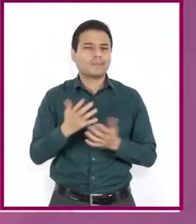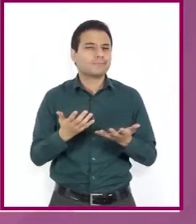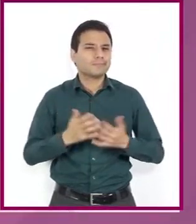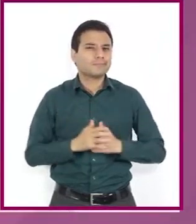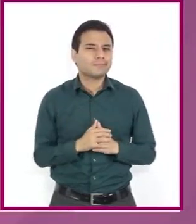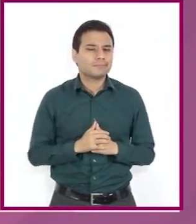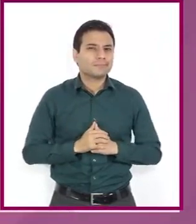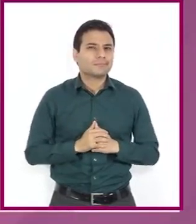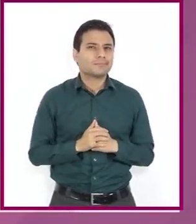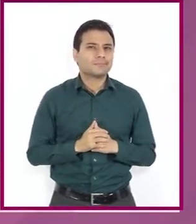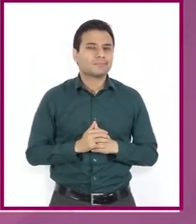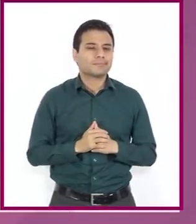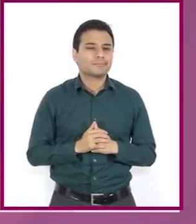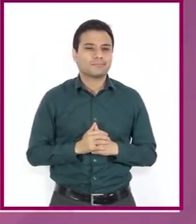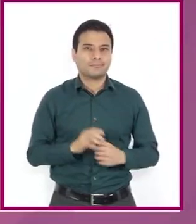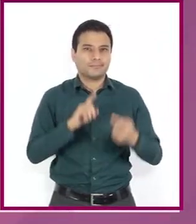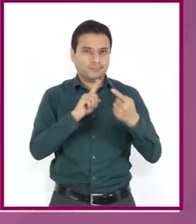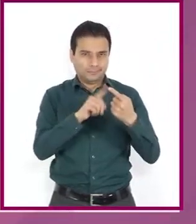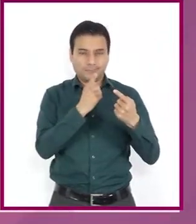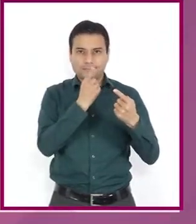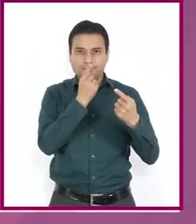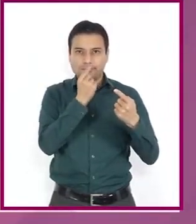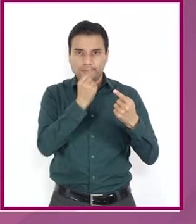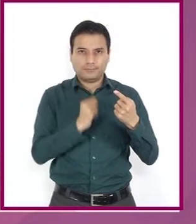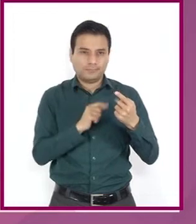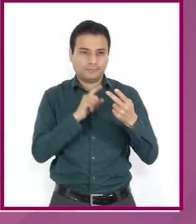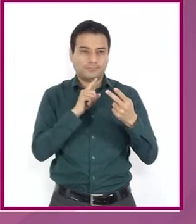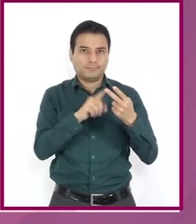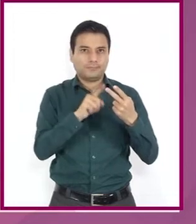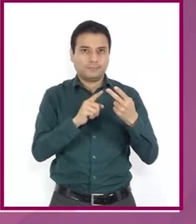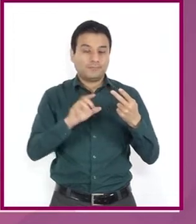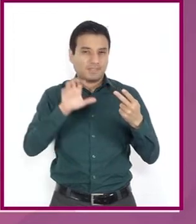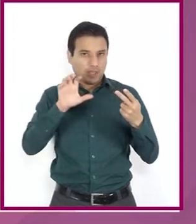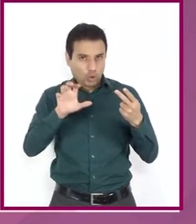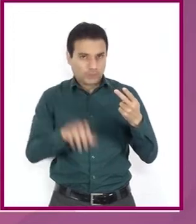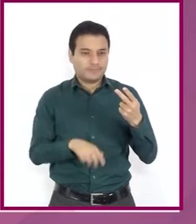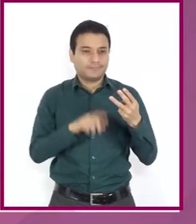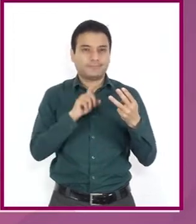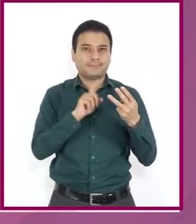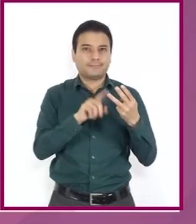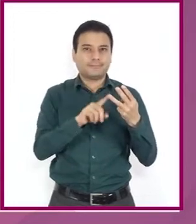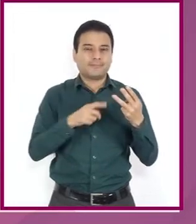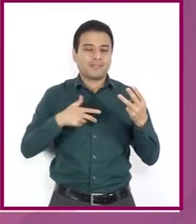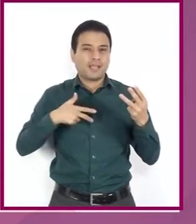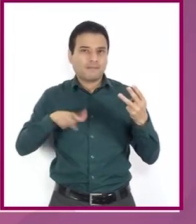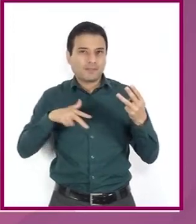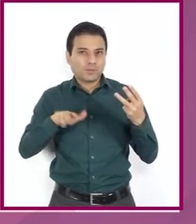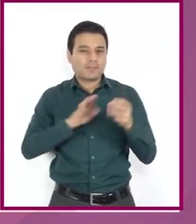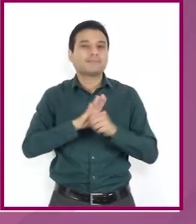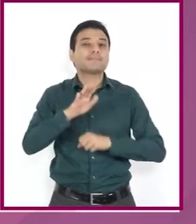leer? A. Policíaco, B. Terror o C. Aventura.